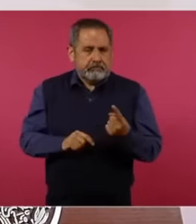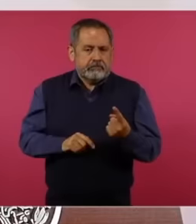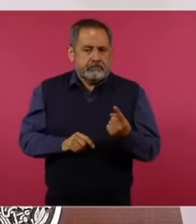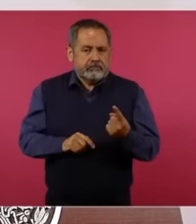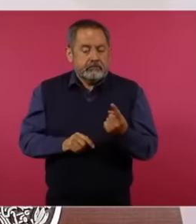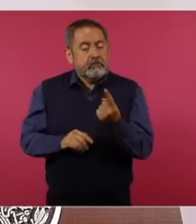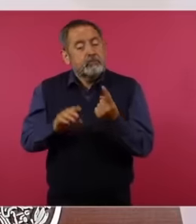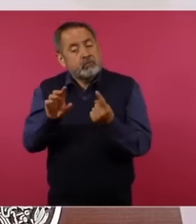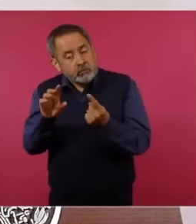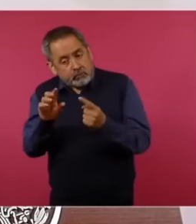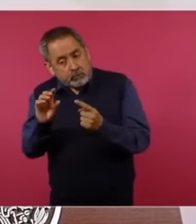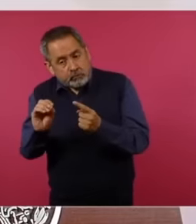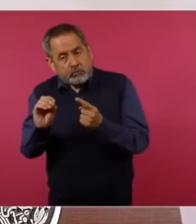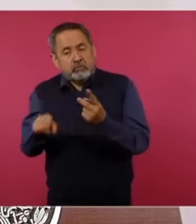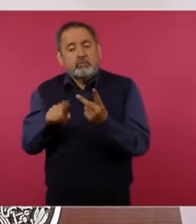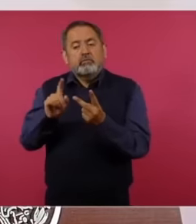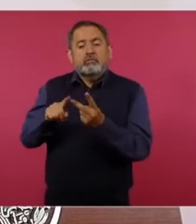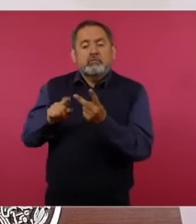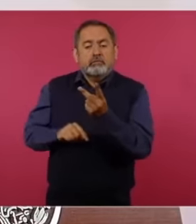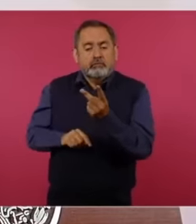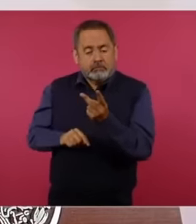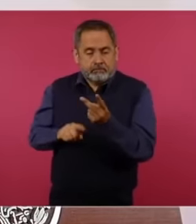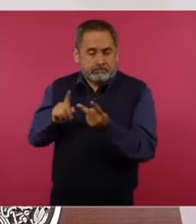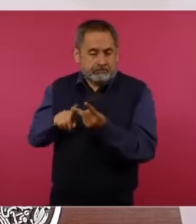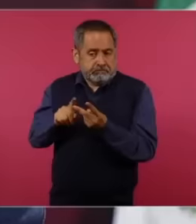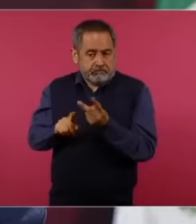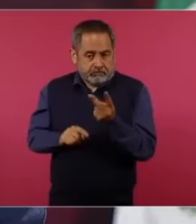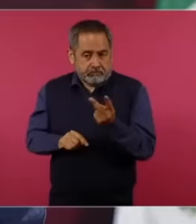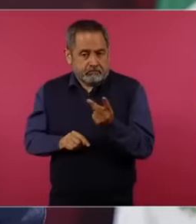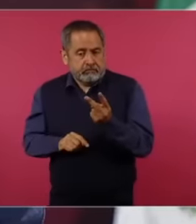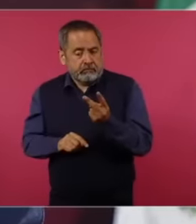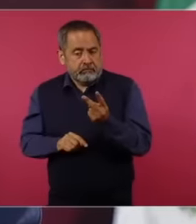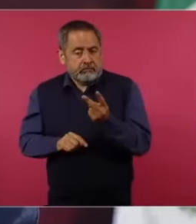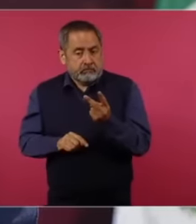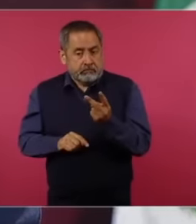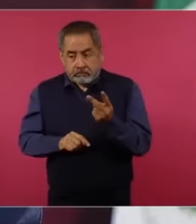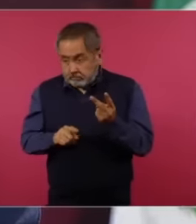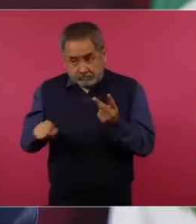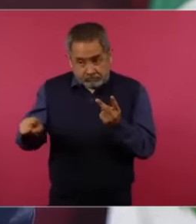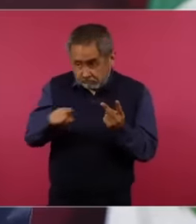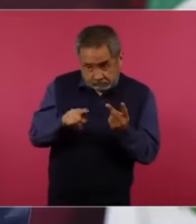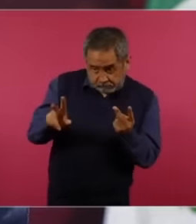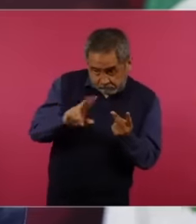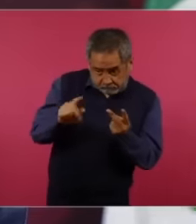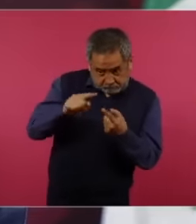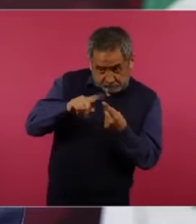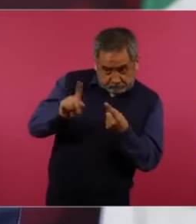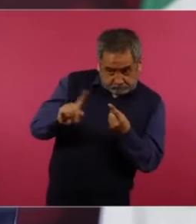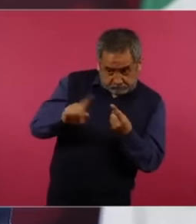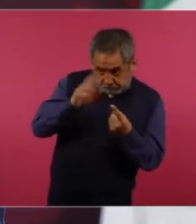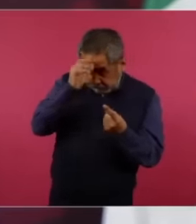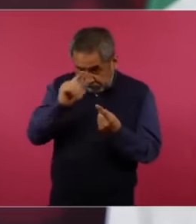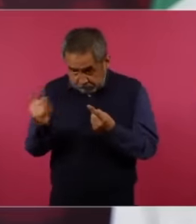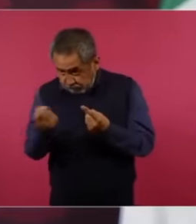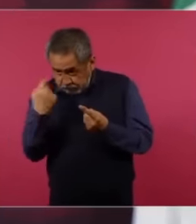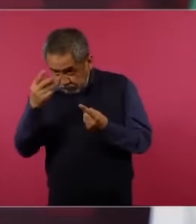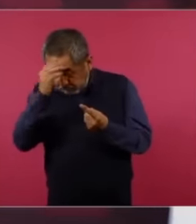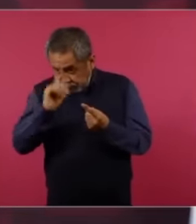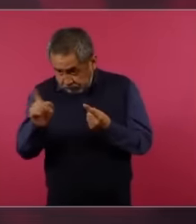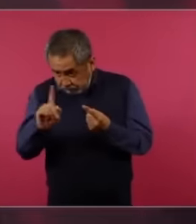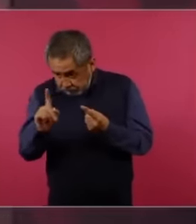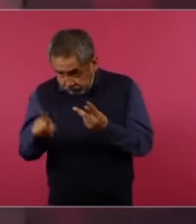Y la otra opción era, pues, si no aceptaban, si no había consenso,